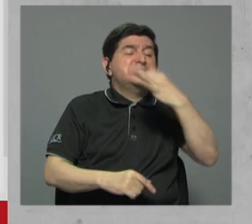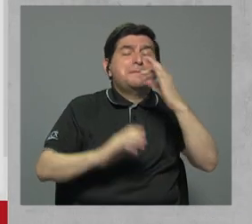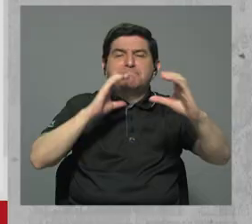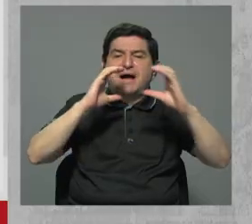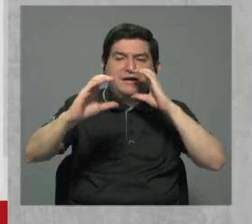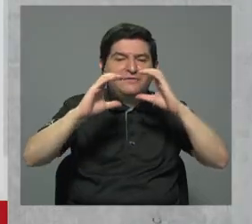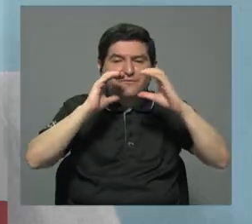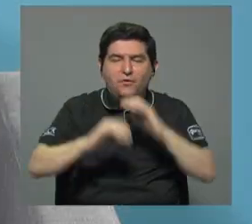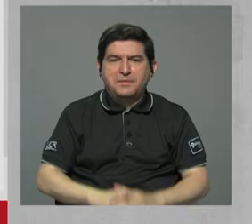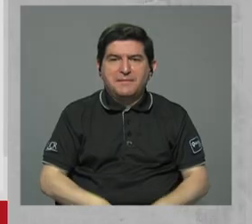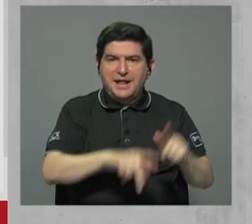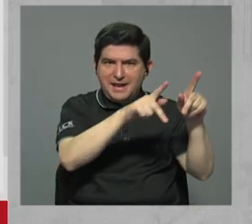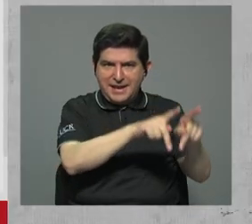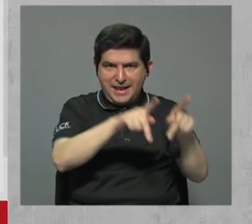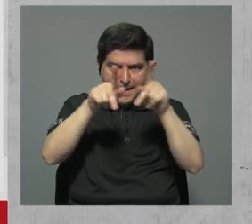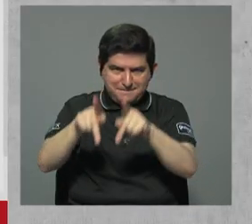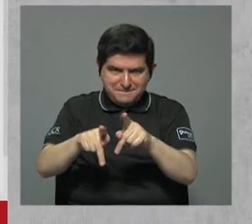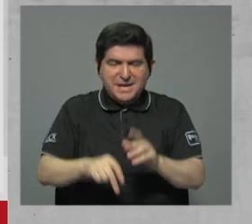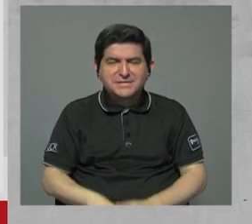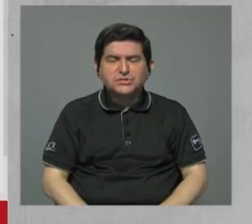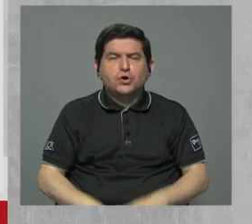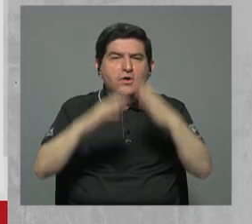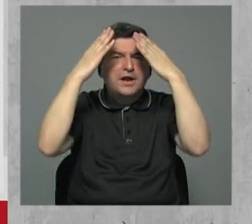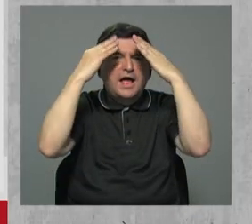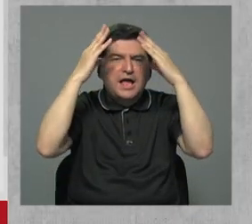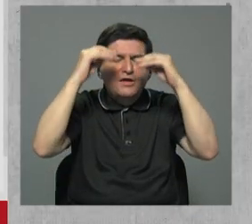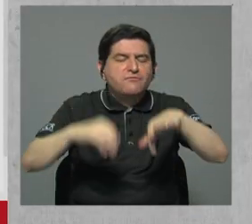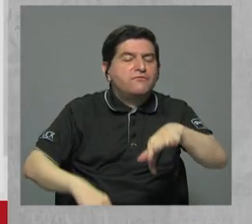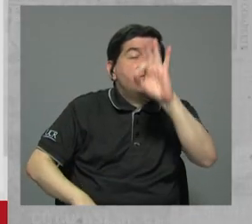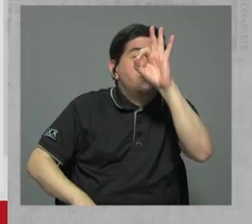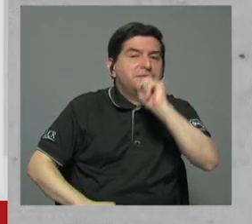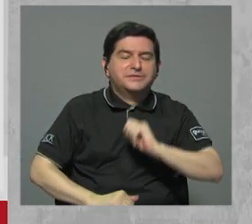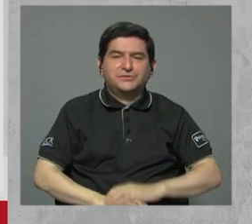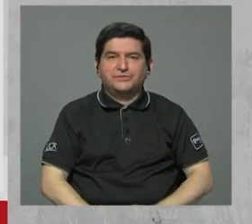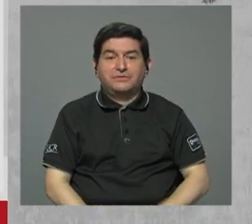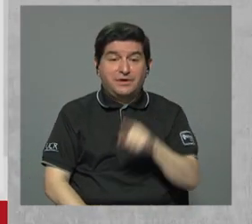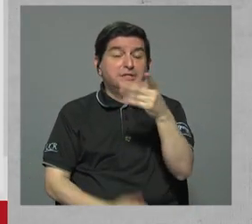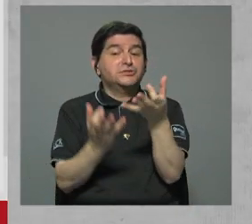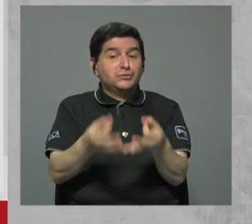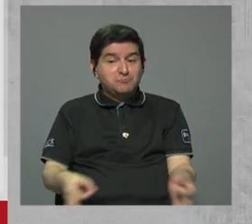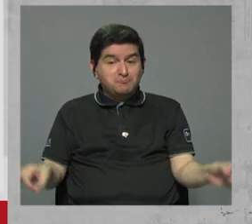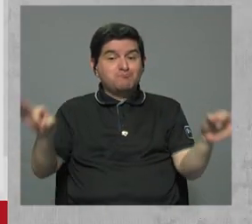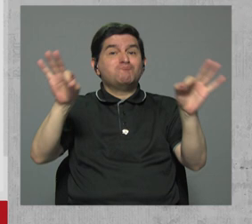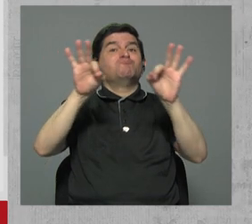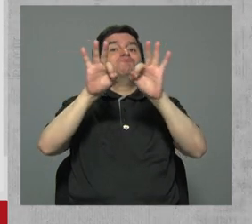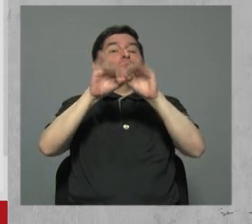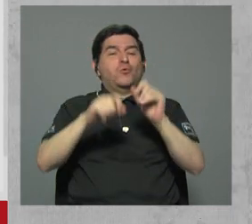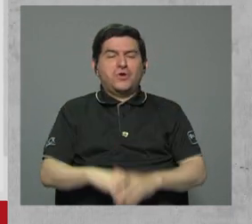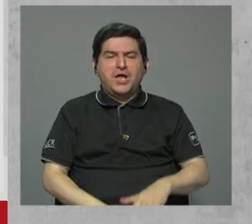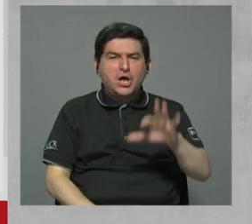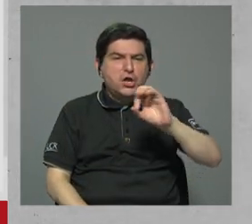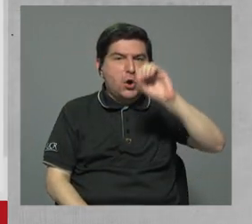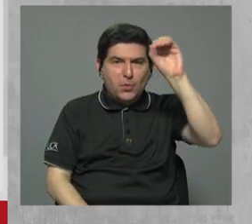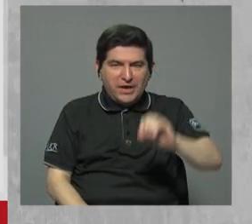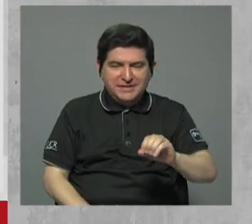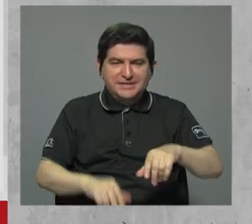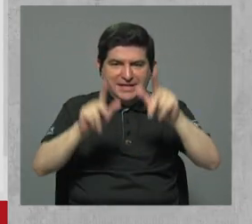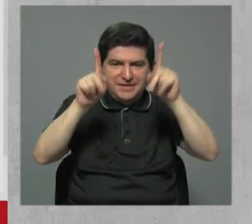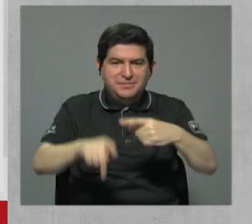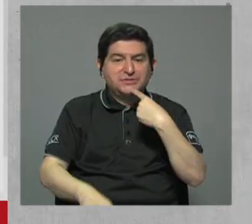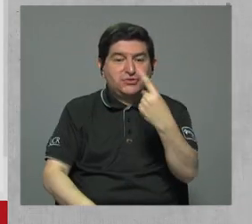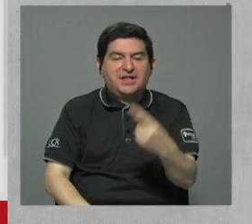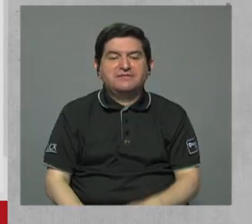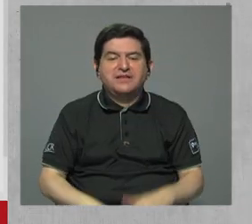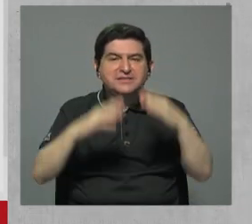comunicación por el cual usted se informa. Sí, efectivamente, esto es muy importante porque 90% de las personas indican